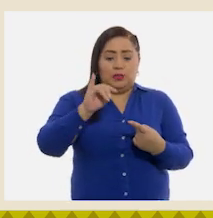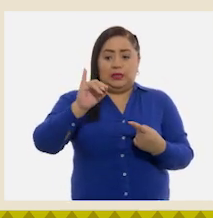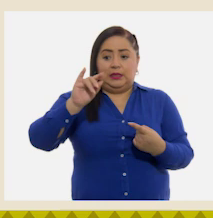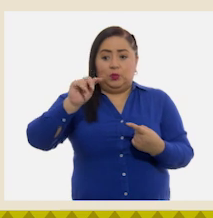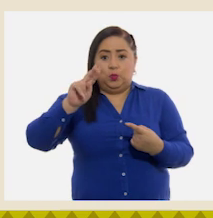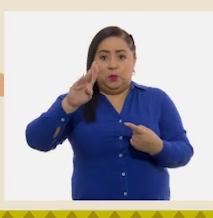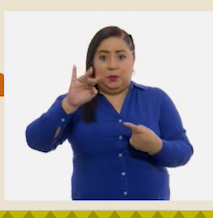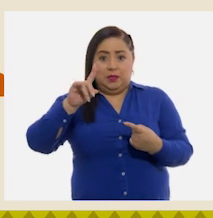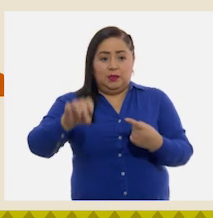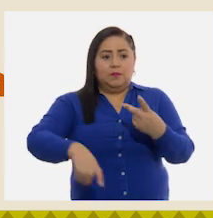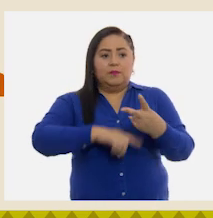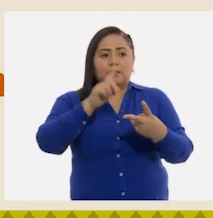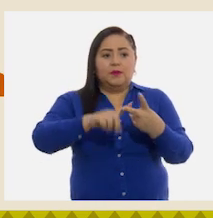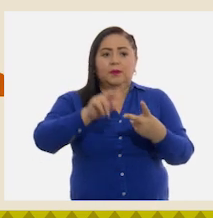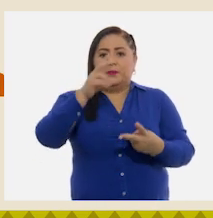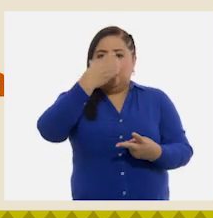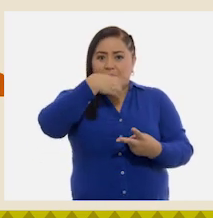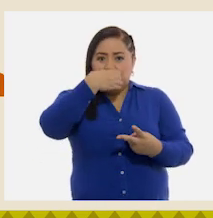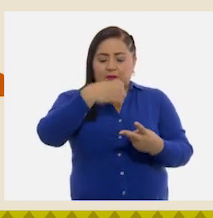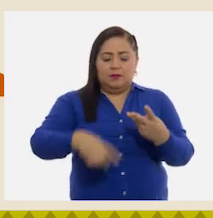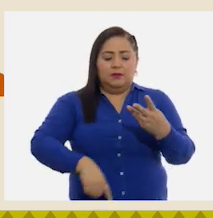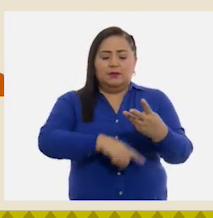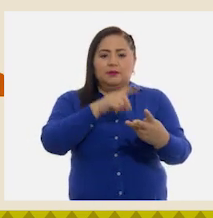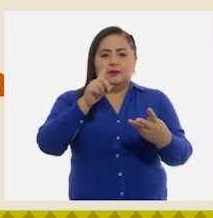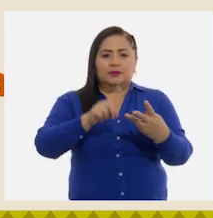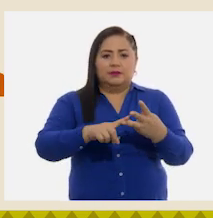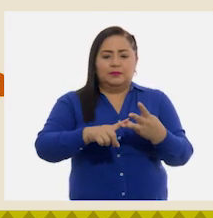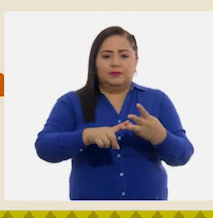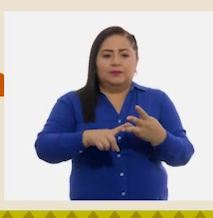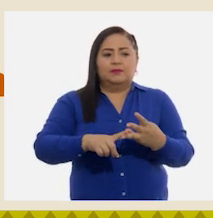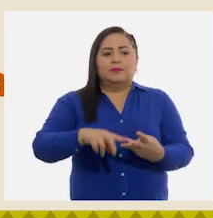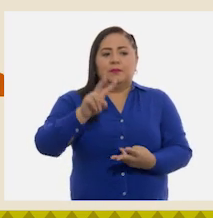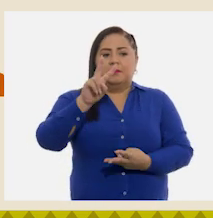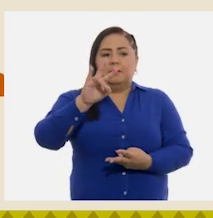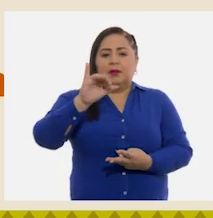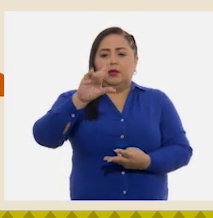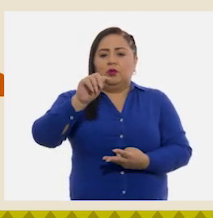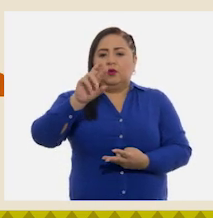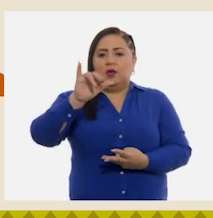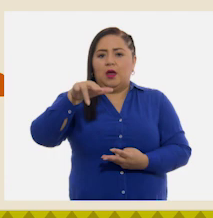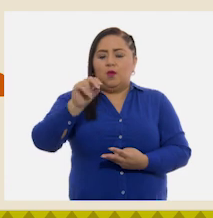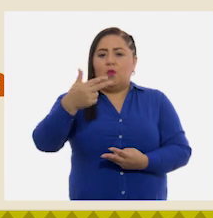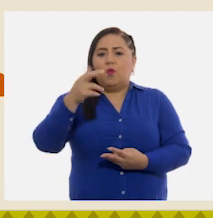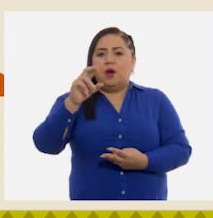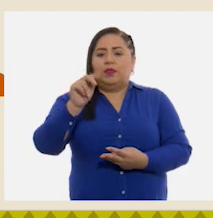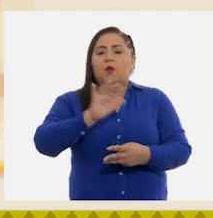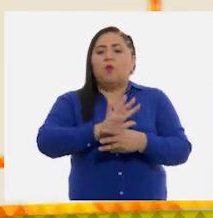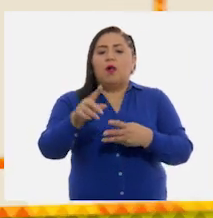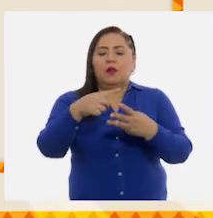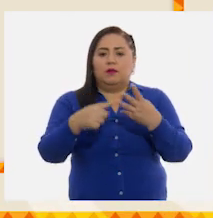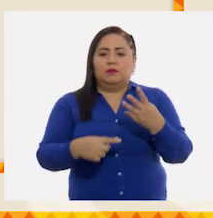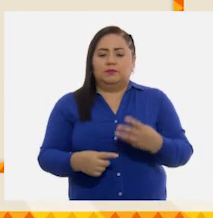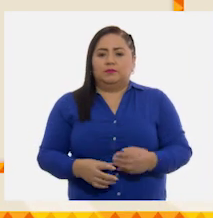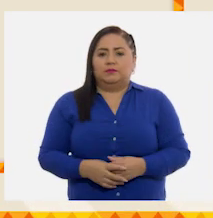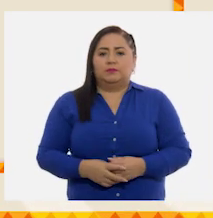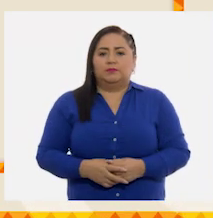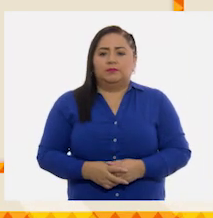Iturbide. B. Venustiano Carranza. C. Victoriano Huerta.